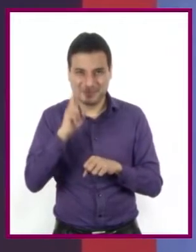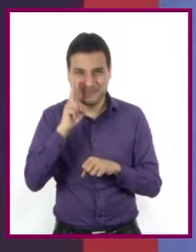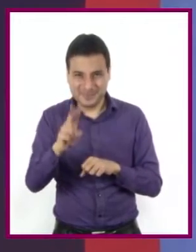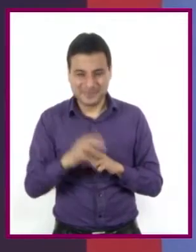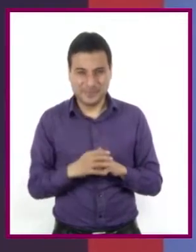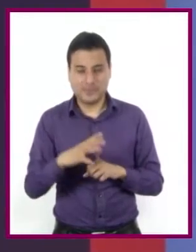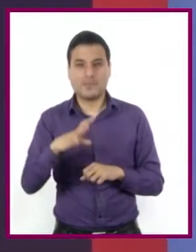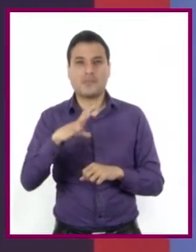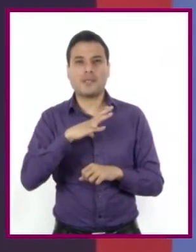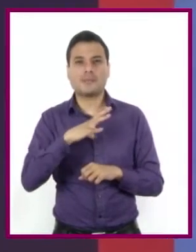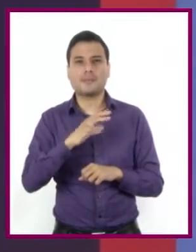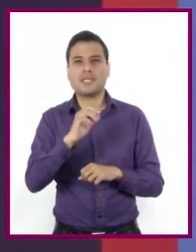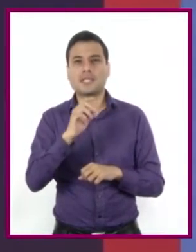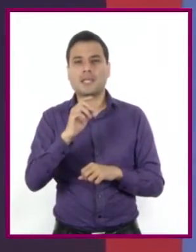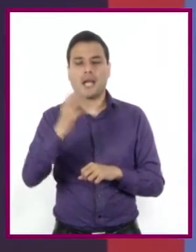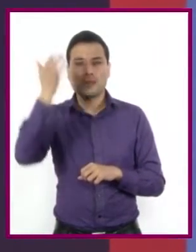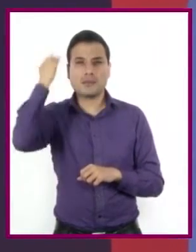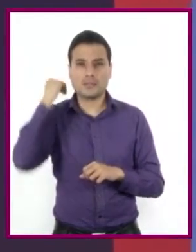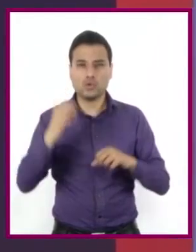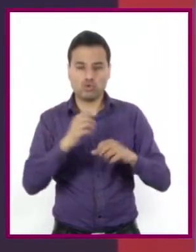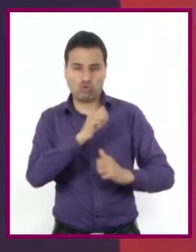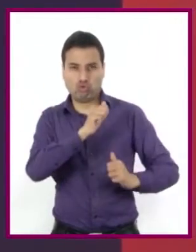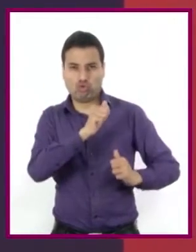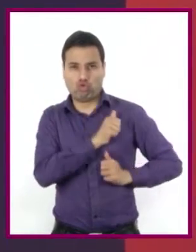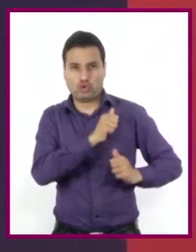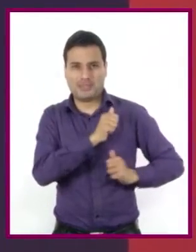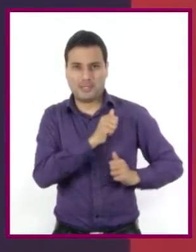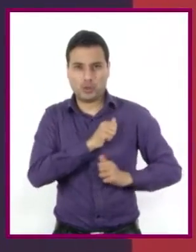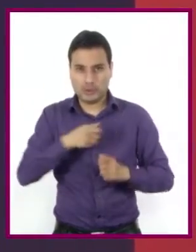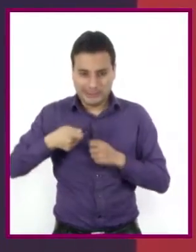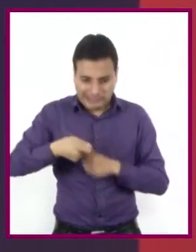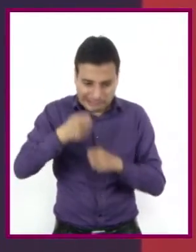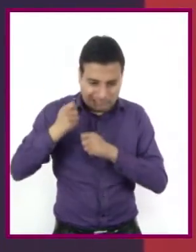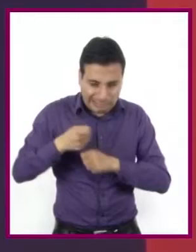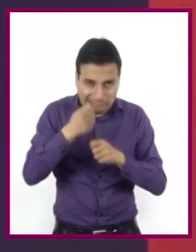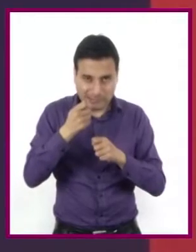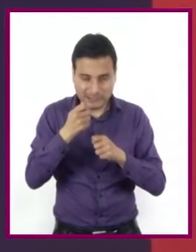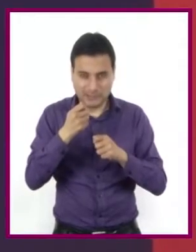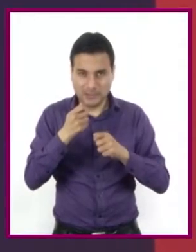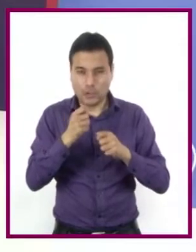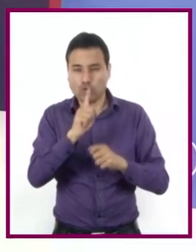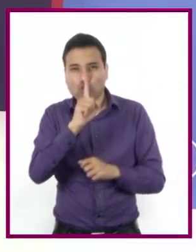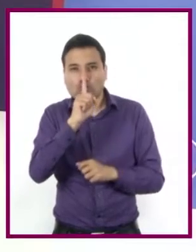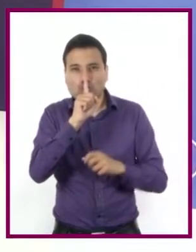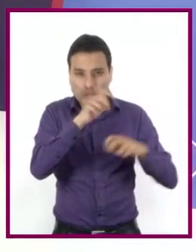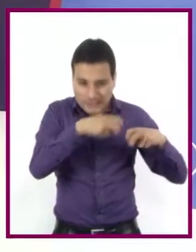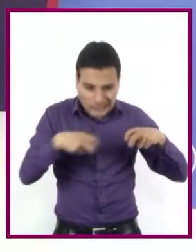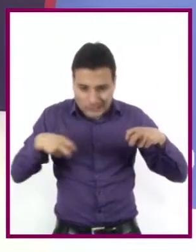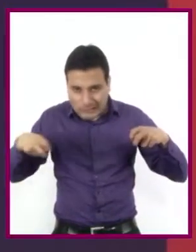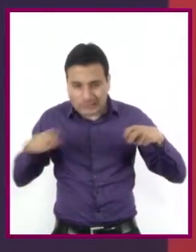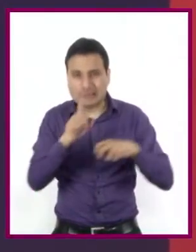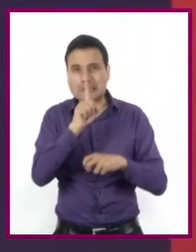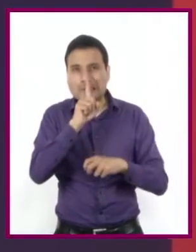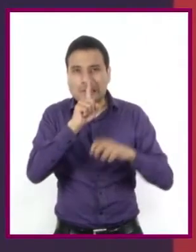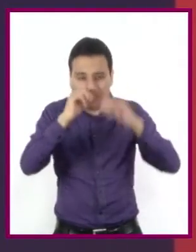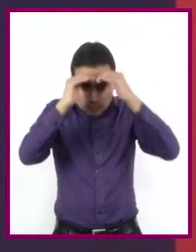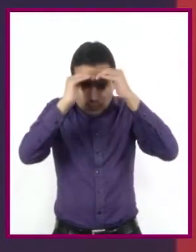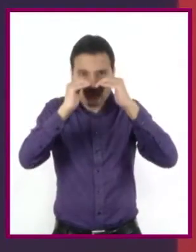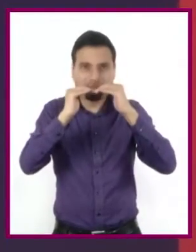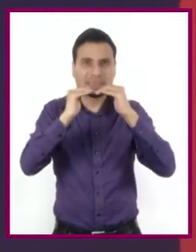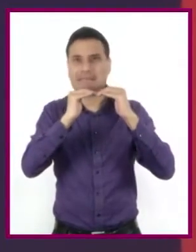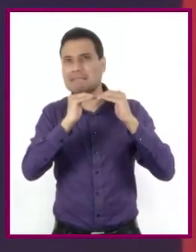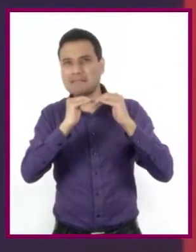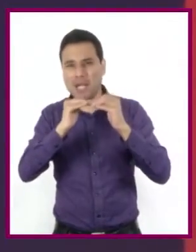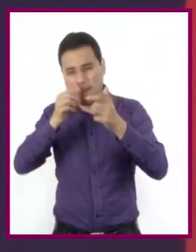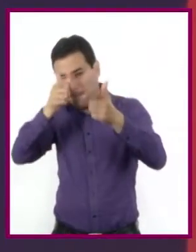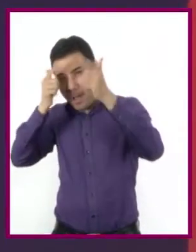en la tierra dentro de las cuales los soldados se protegían del fuego enemigo y quedaban parcialmente cubiertos para